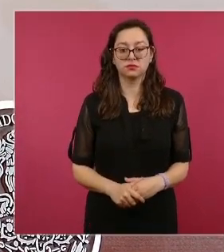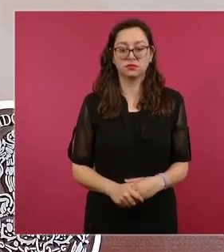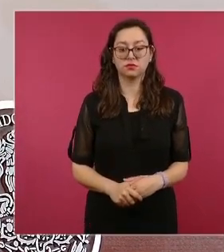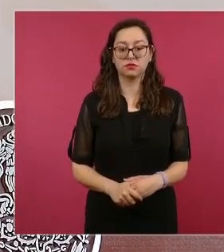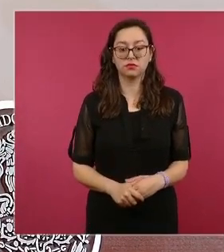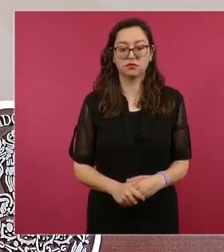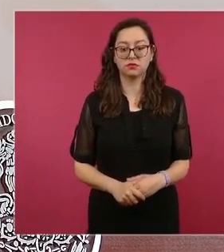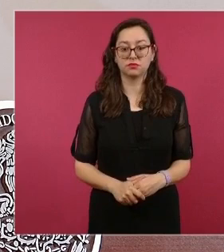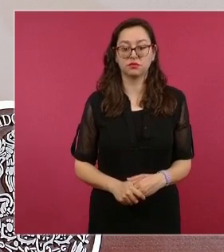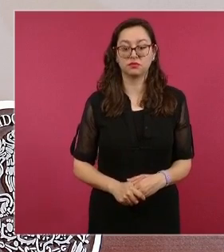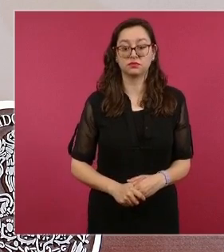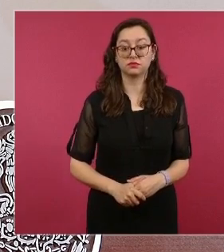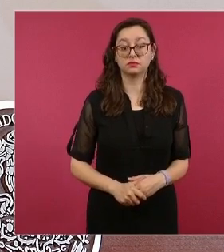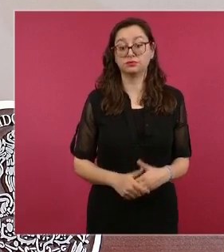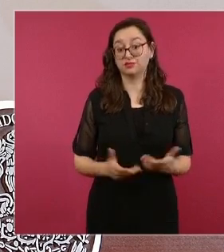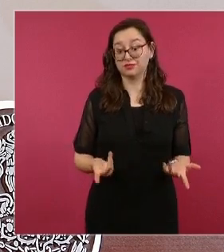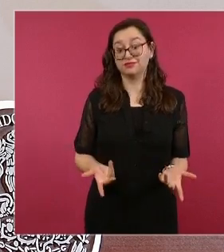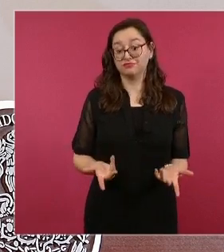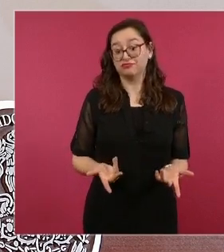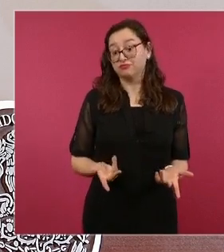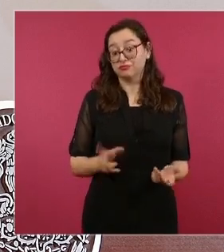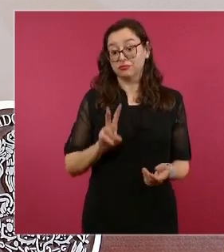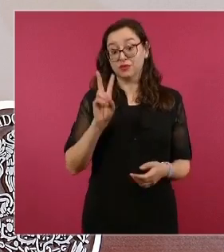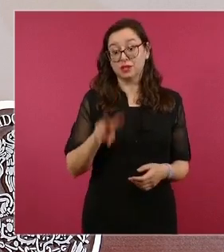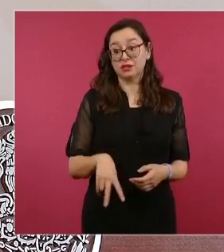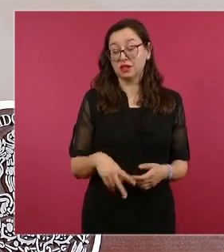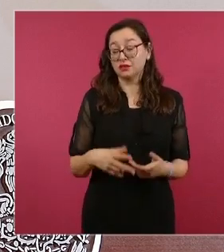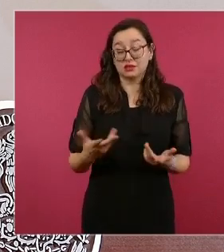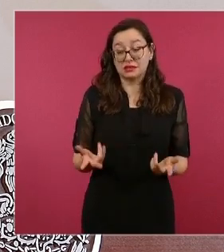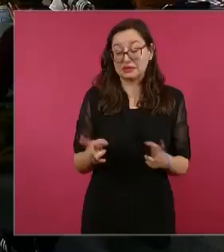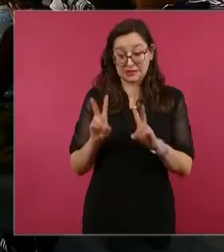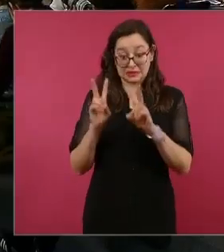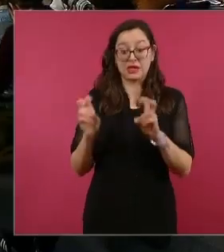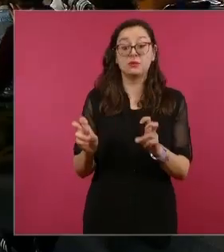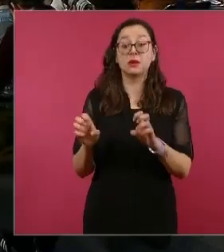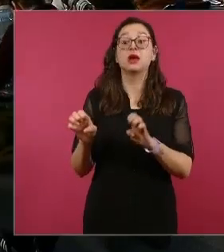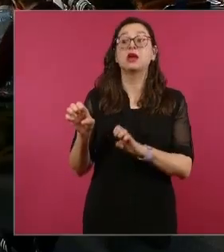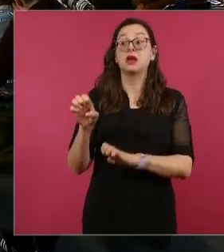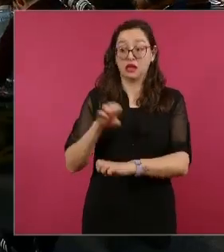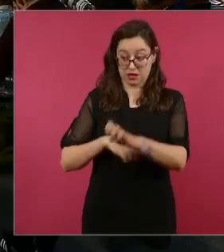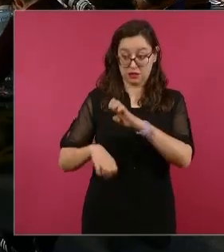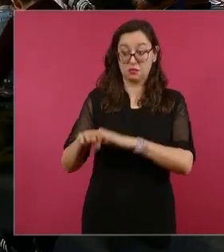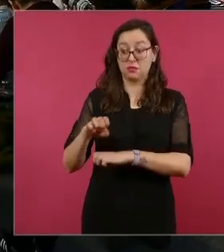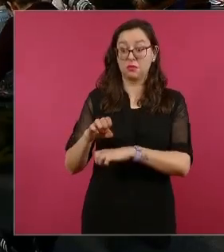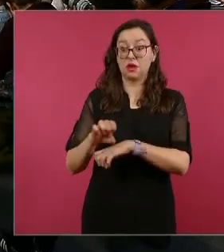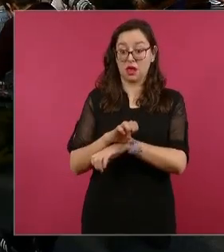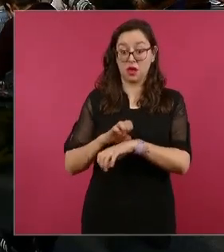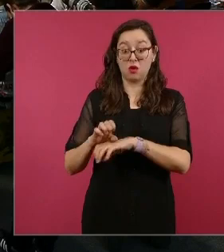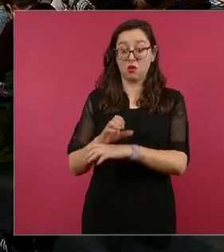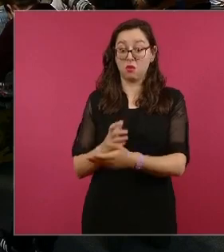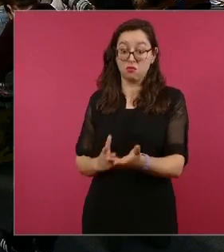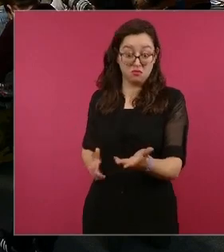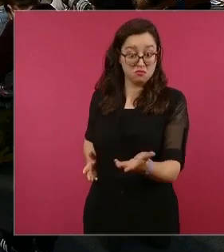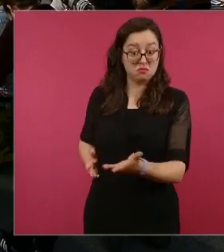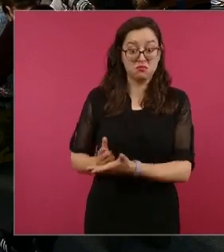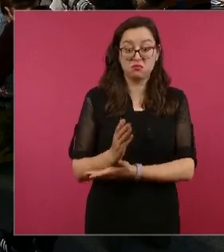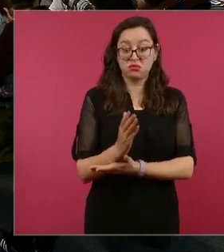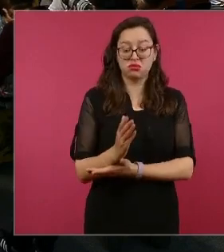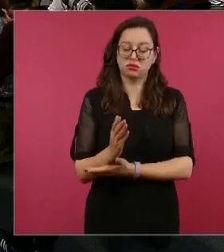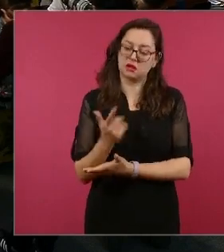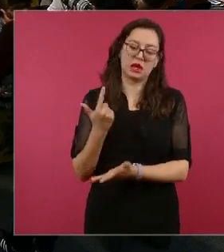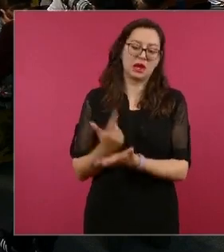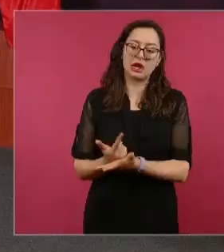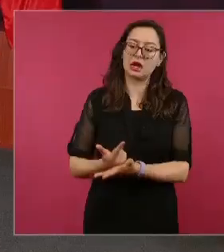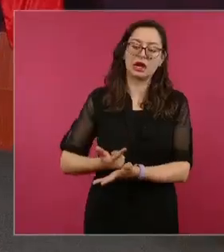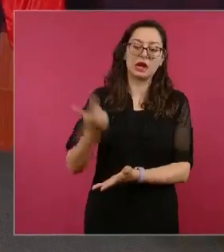fue un asunto pues muy grave lo de la invasión, la toma, el